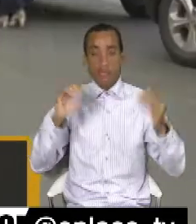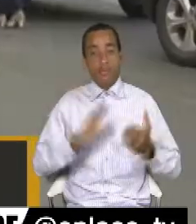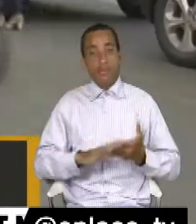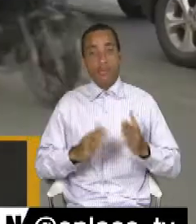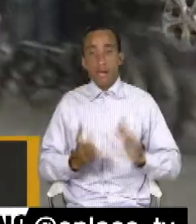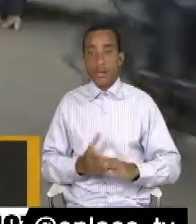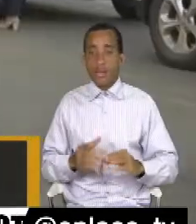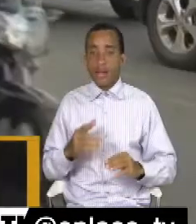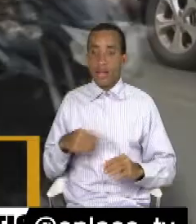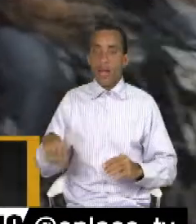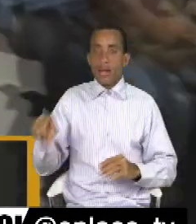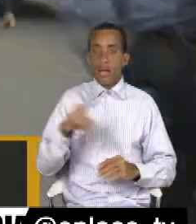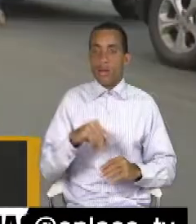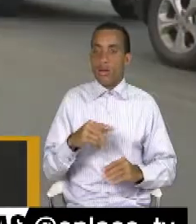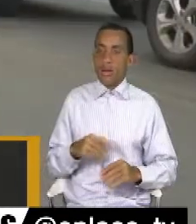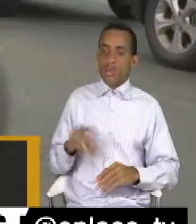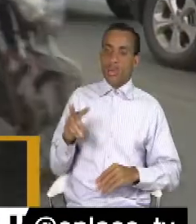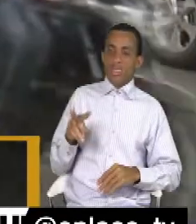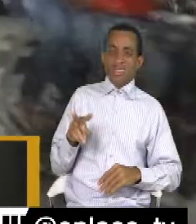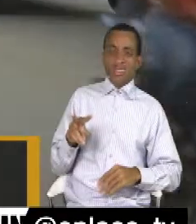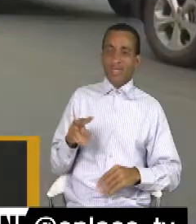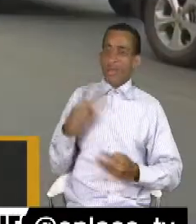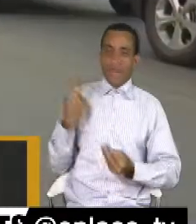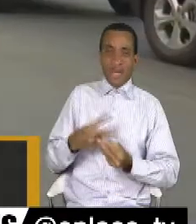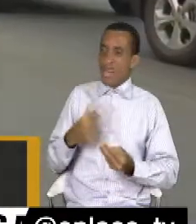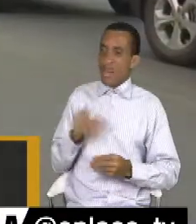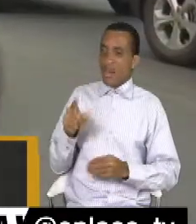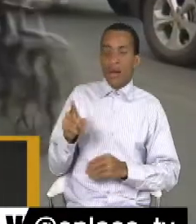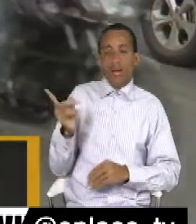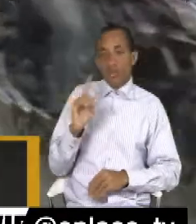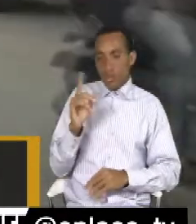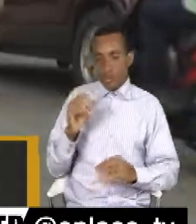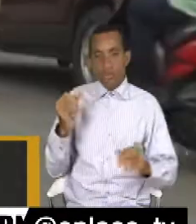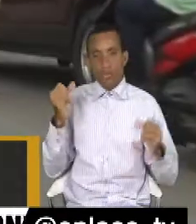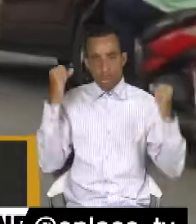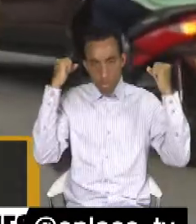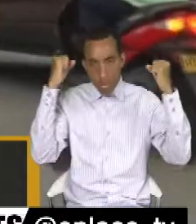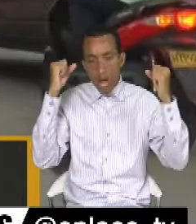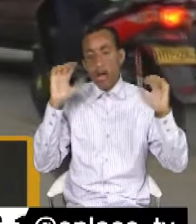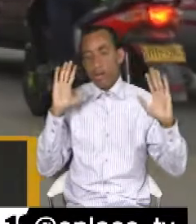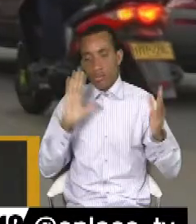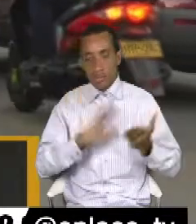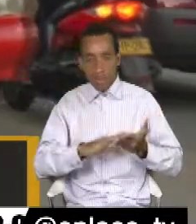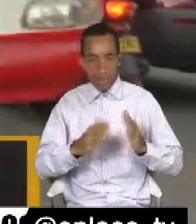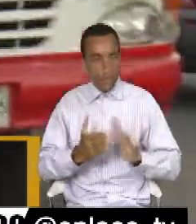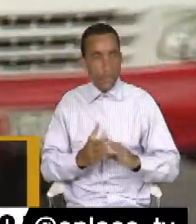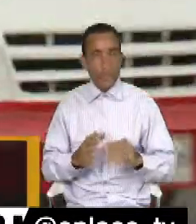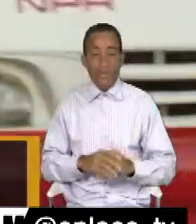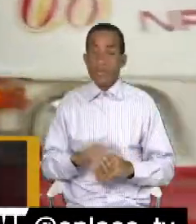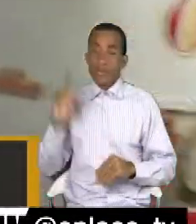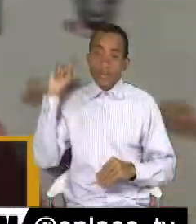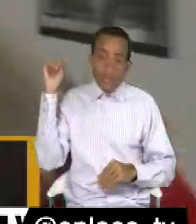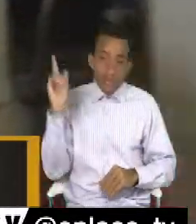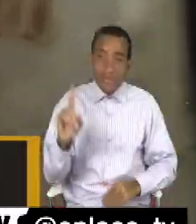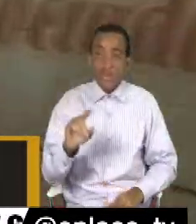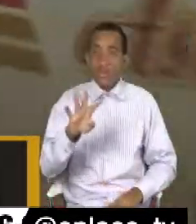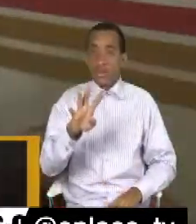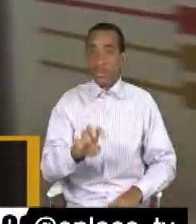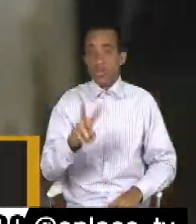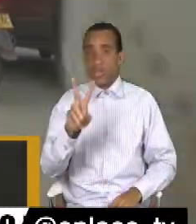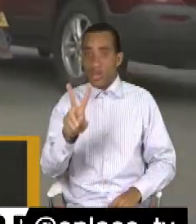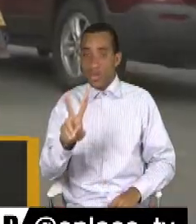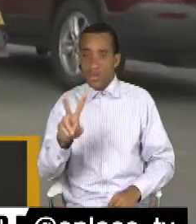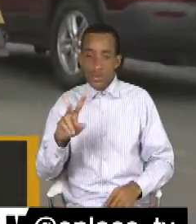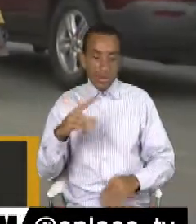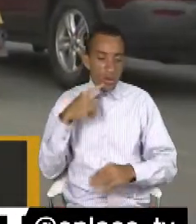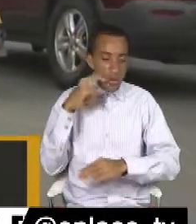viendo como vandalismo. Hoy las comunidades salen a reclamar y a exigir lo que por muchos años, durante 92 años que lleva esta exploración en el corregimiento del